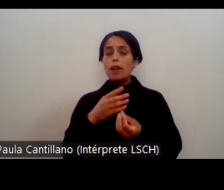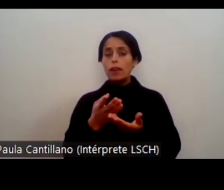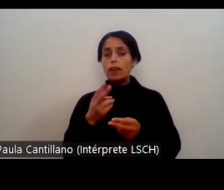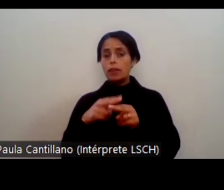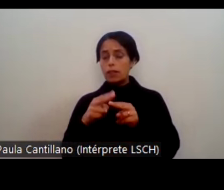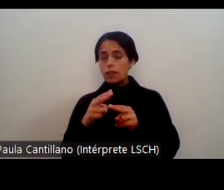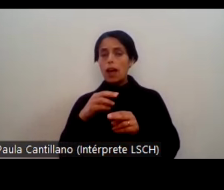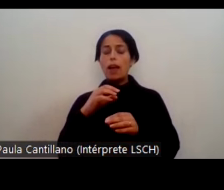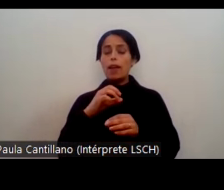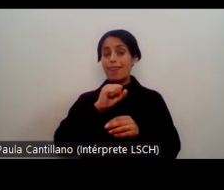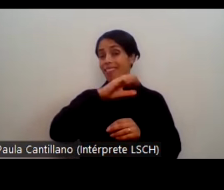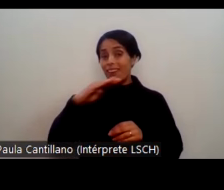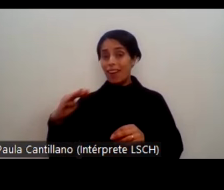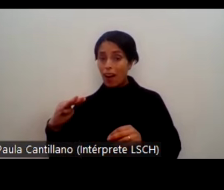atacameña,